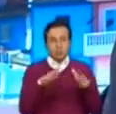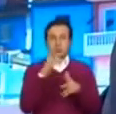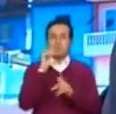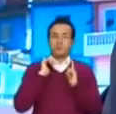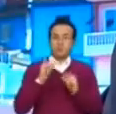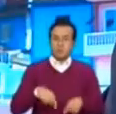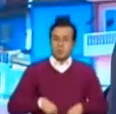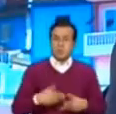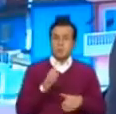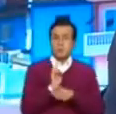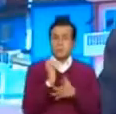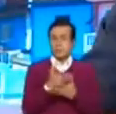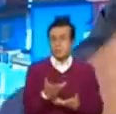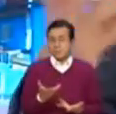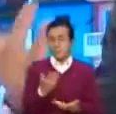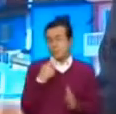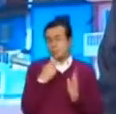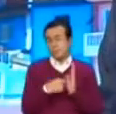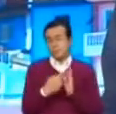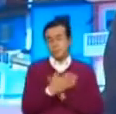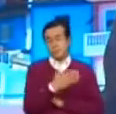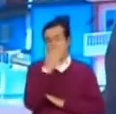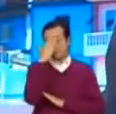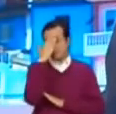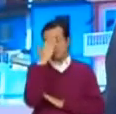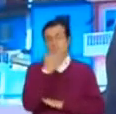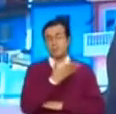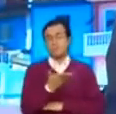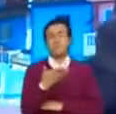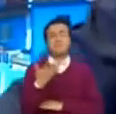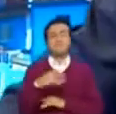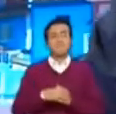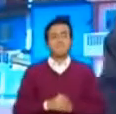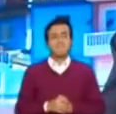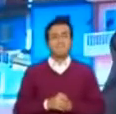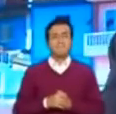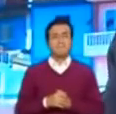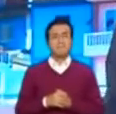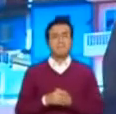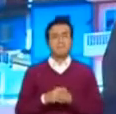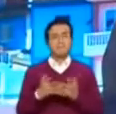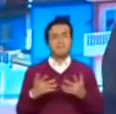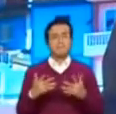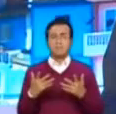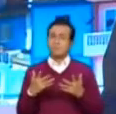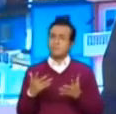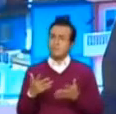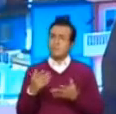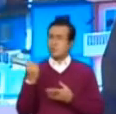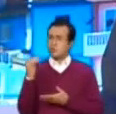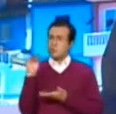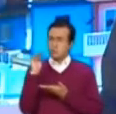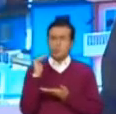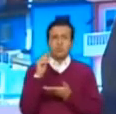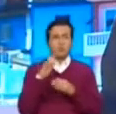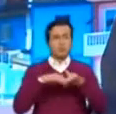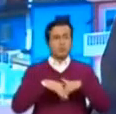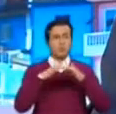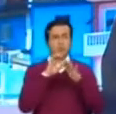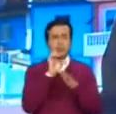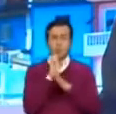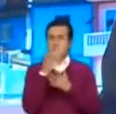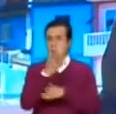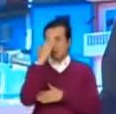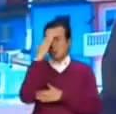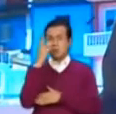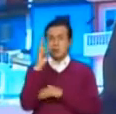de salud del país. En este caso, podría ser un mecanismo tremendamente estimulador para reconstruir el país luego del